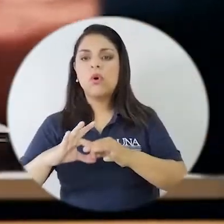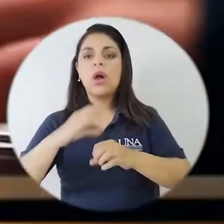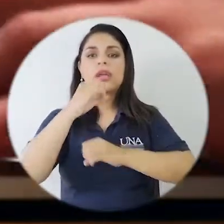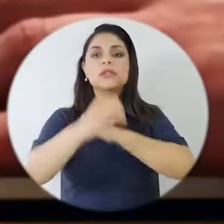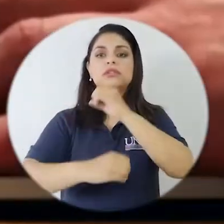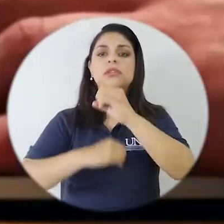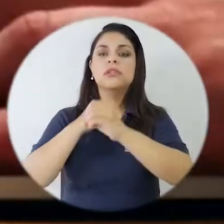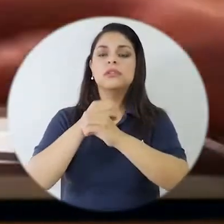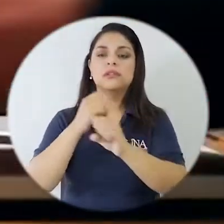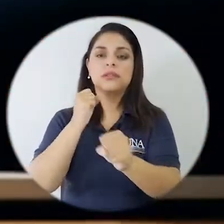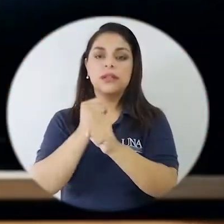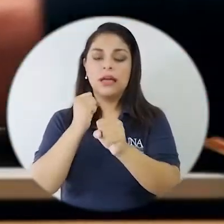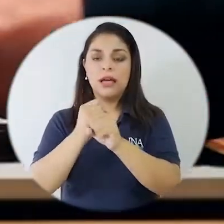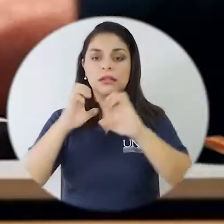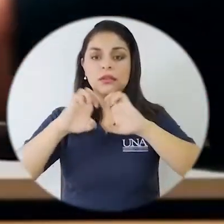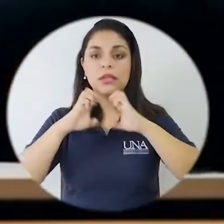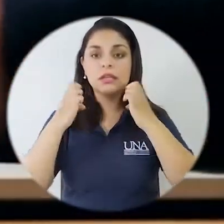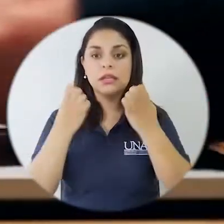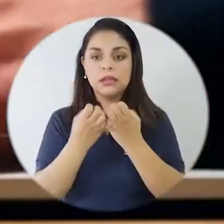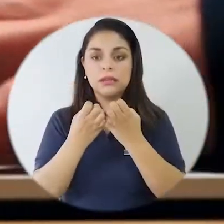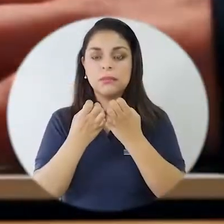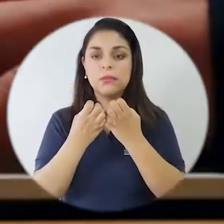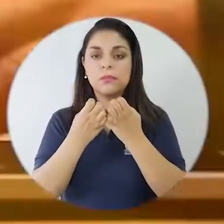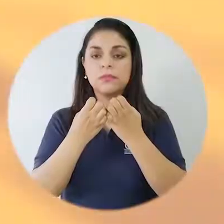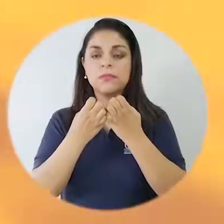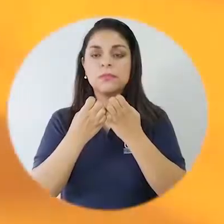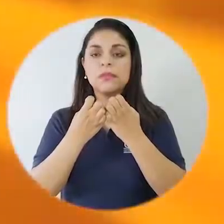de la organización trabajando en equipo. Ese es como